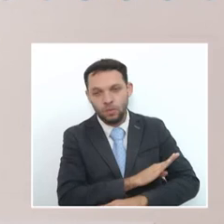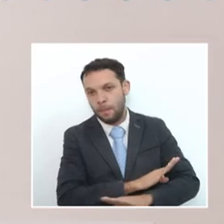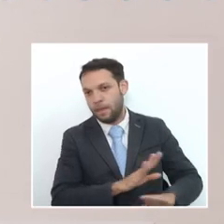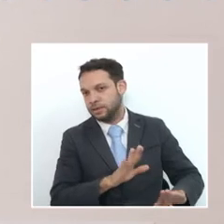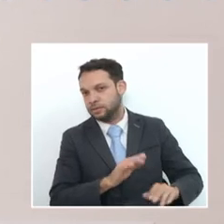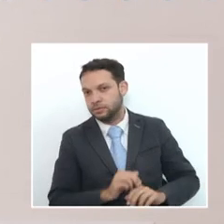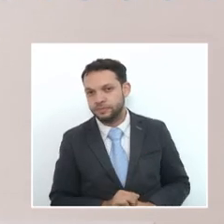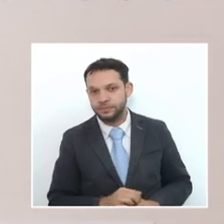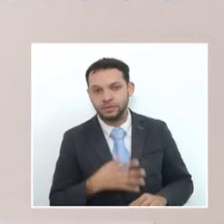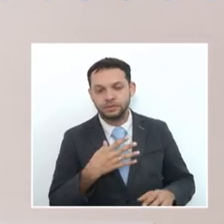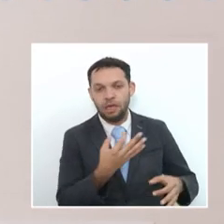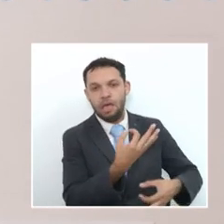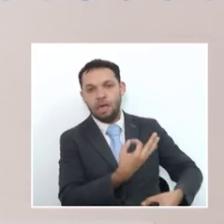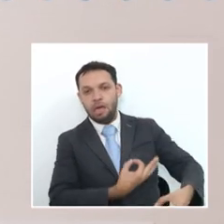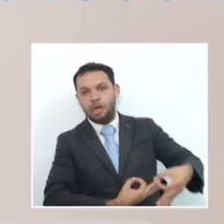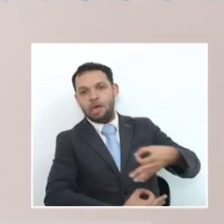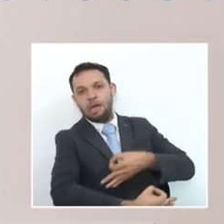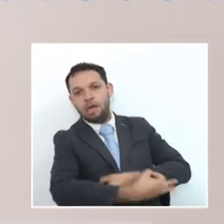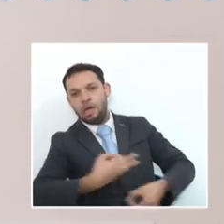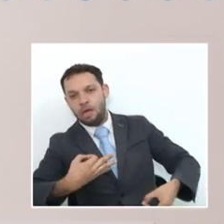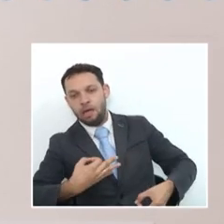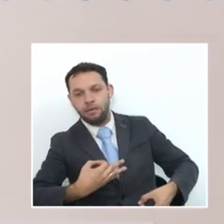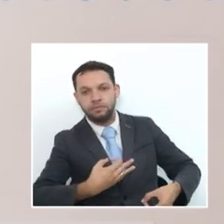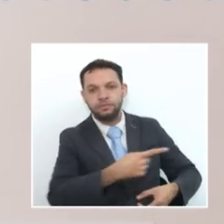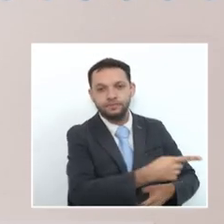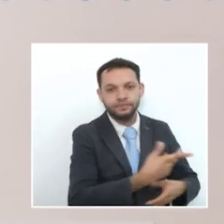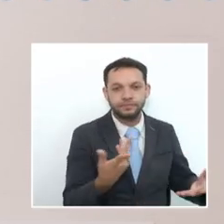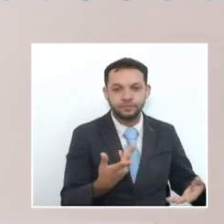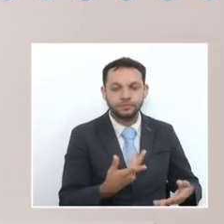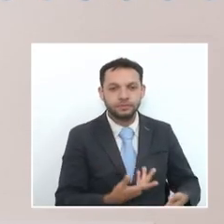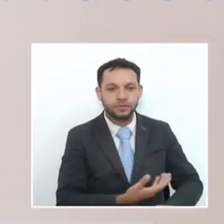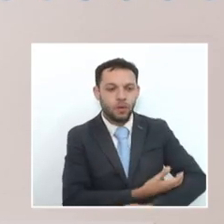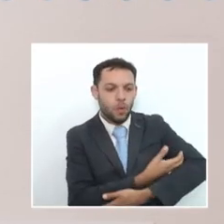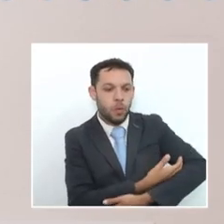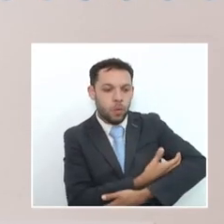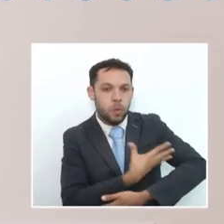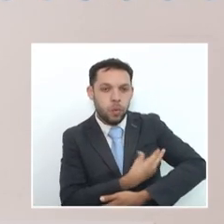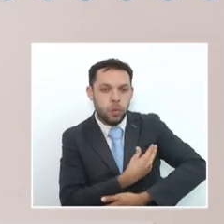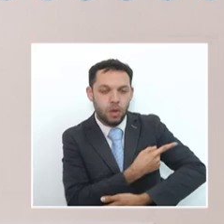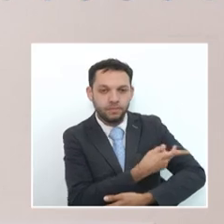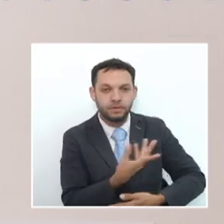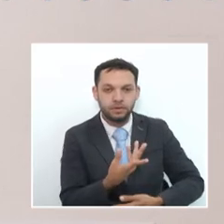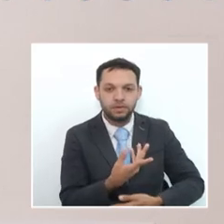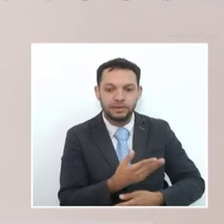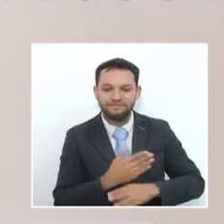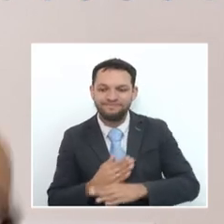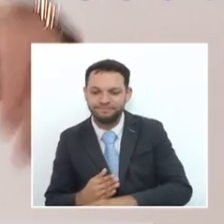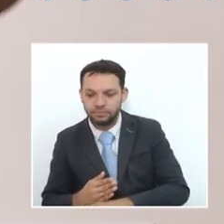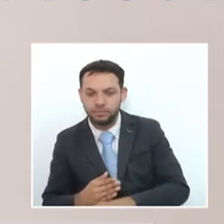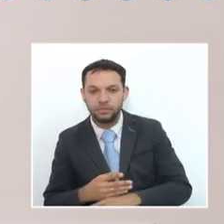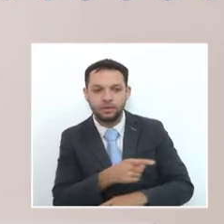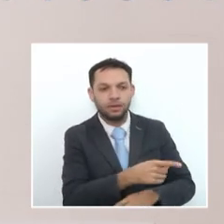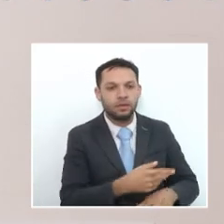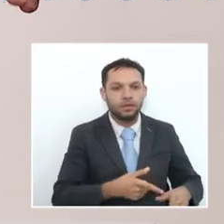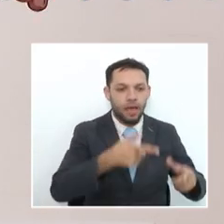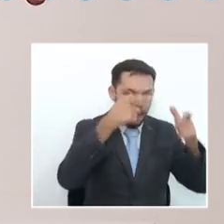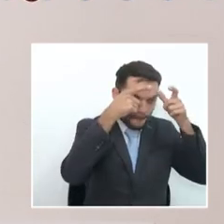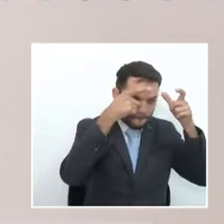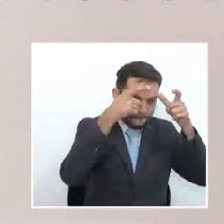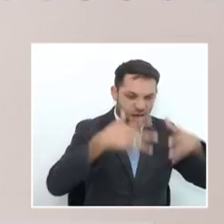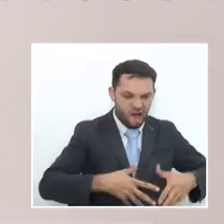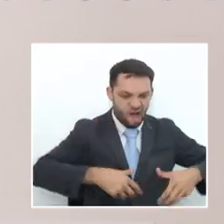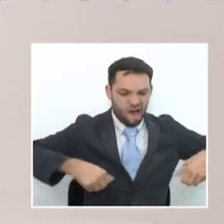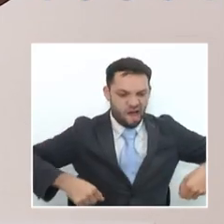Pero le quitamos a la leche materna a un niño y se lo pegamos a las tetas de una vaca. Un animal de 400